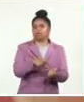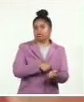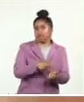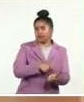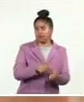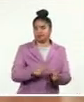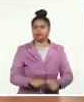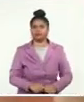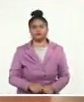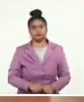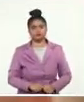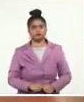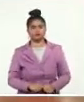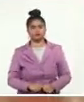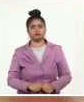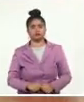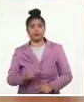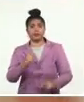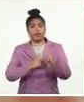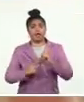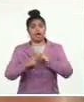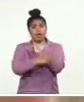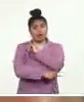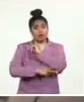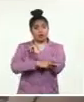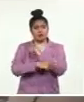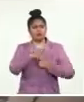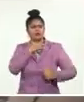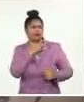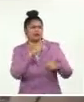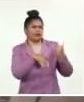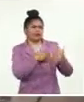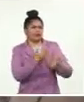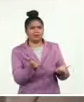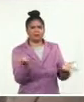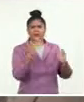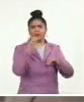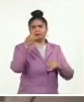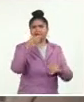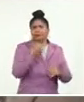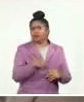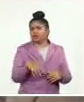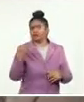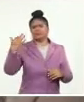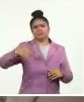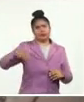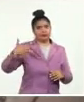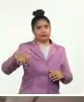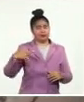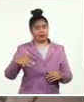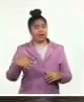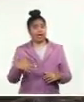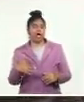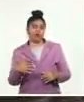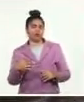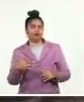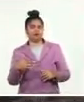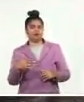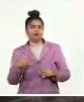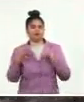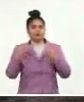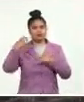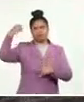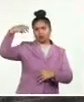o no para la hospitalización es todos los costos asociados de los gastos médicos rayos x- estudio de estudio de la